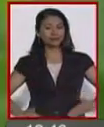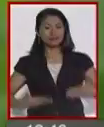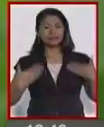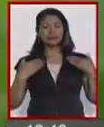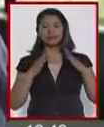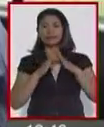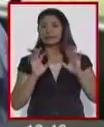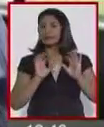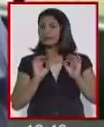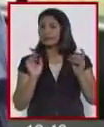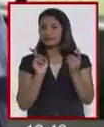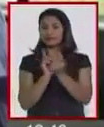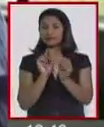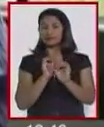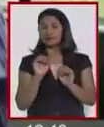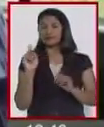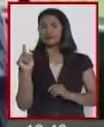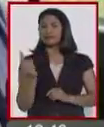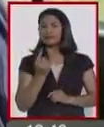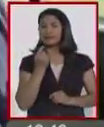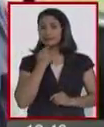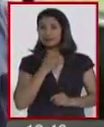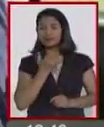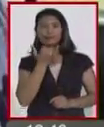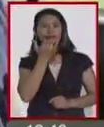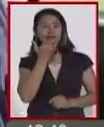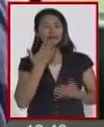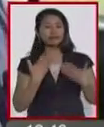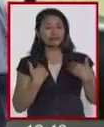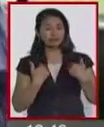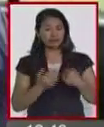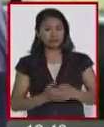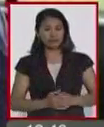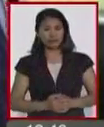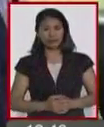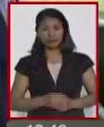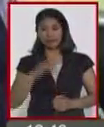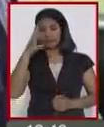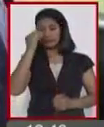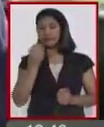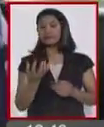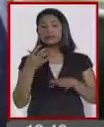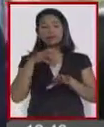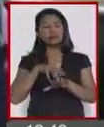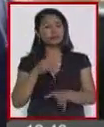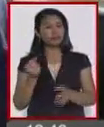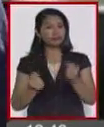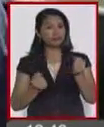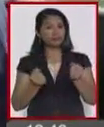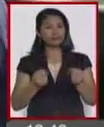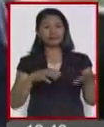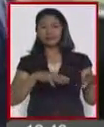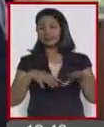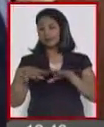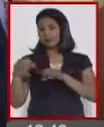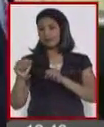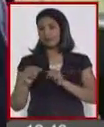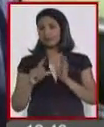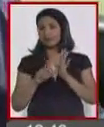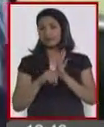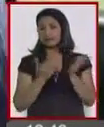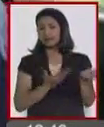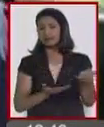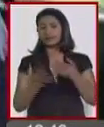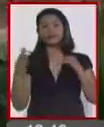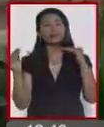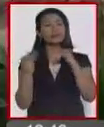vivieron en mi casa. Yo nada que ver. Solamente el error que cometí fue de que él se subió a la movilidad cuando yo estaba saliendo y yo lo